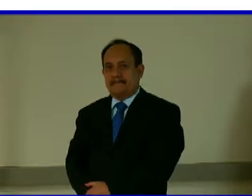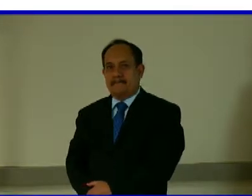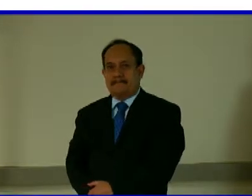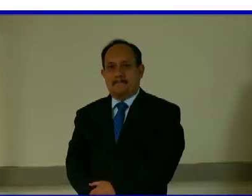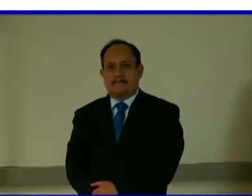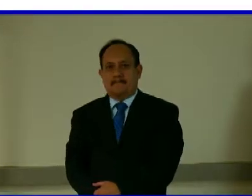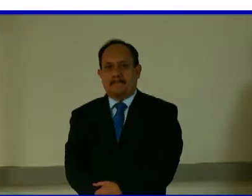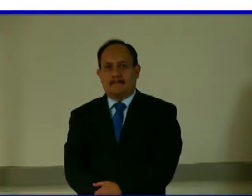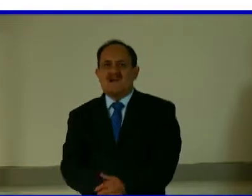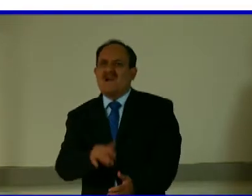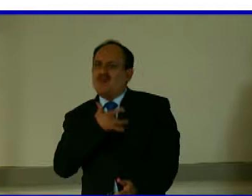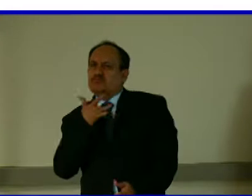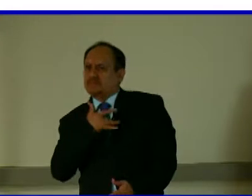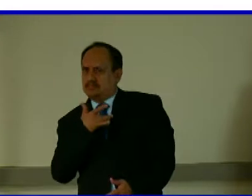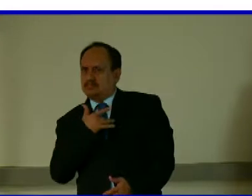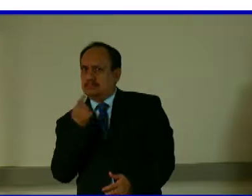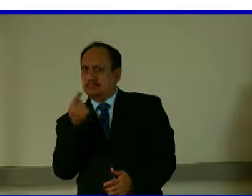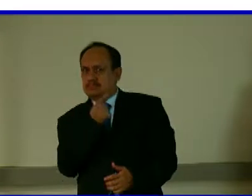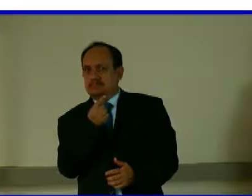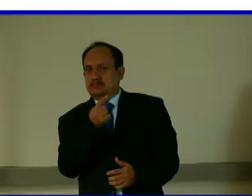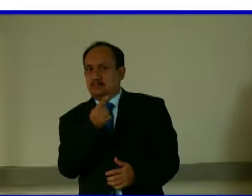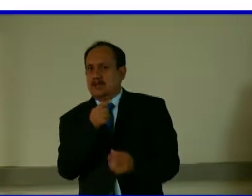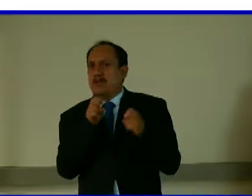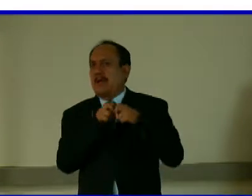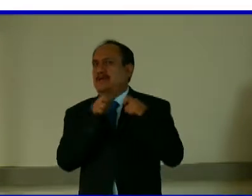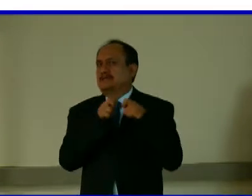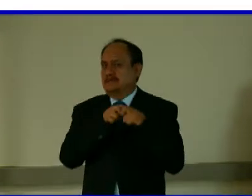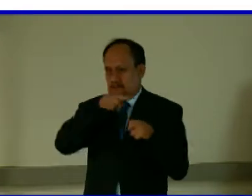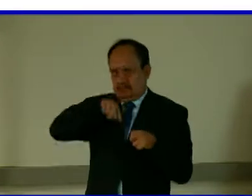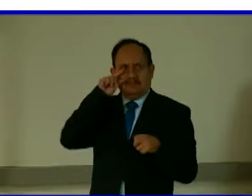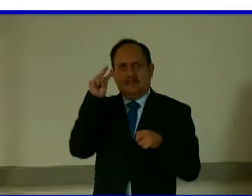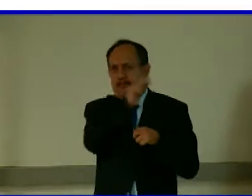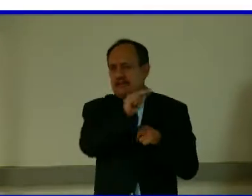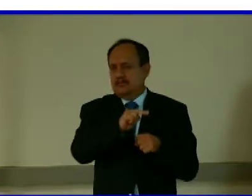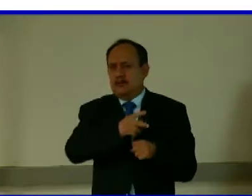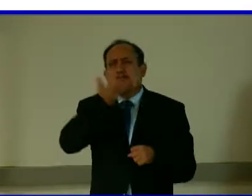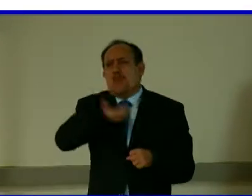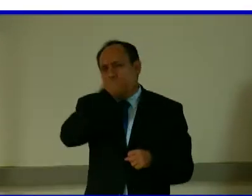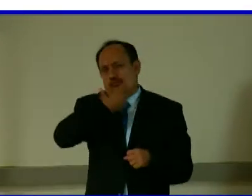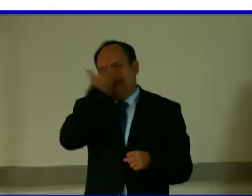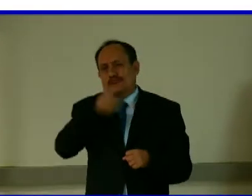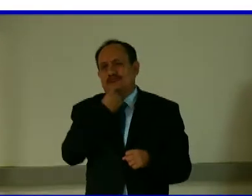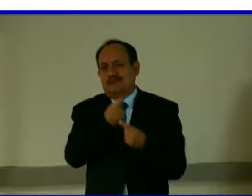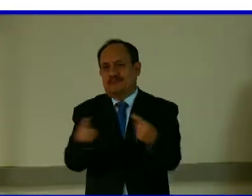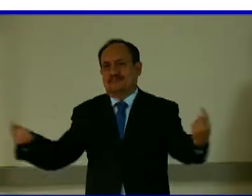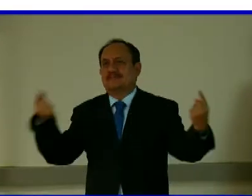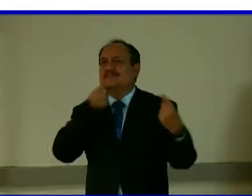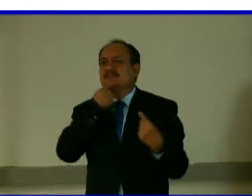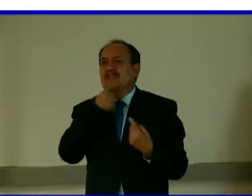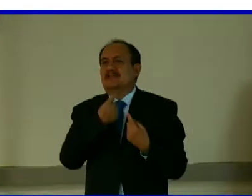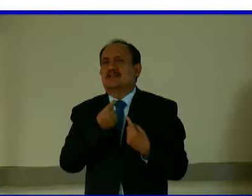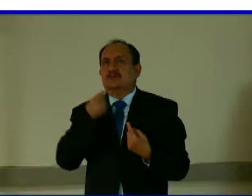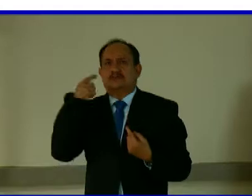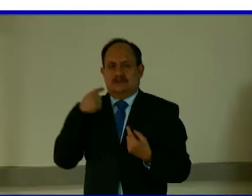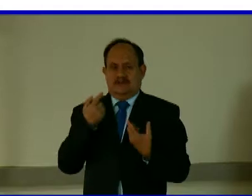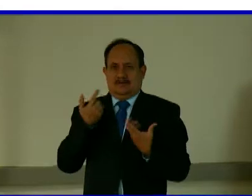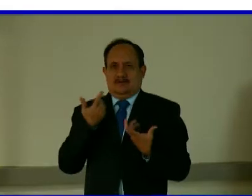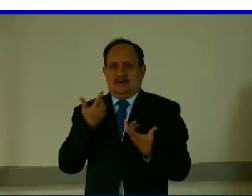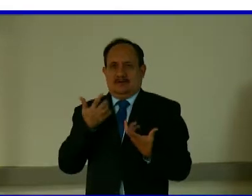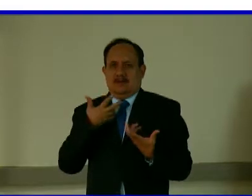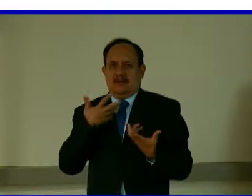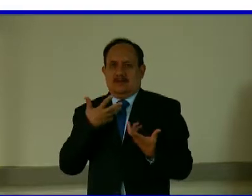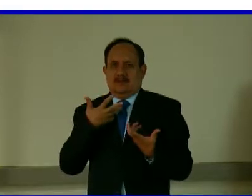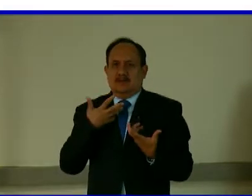Algunos síntomas de ansiedad que nosotros vemos muy a menudo son niños que desarrollan o que demuestran